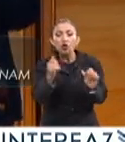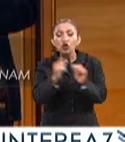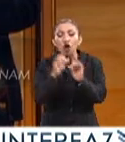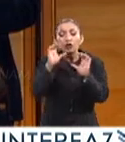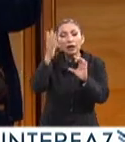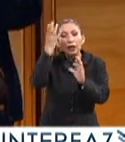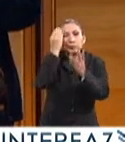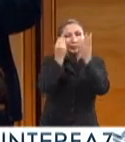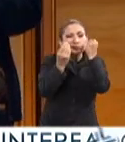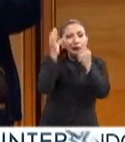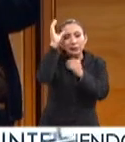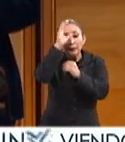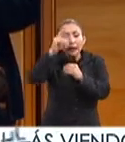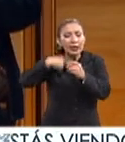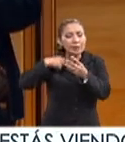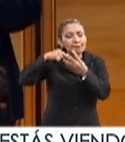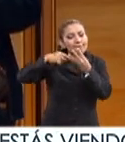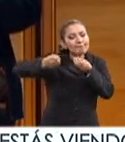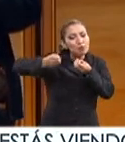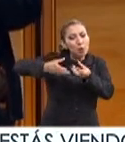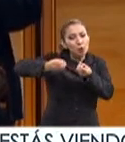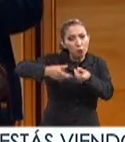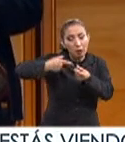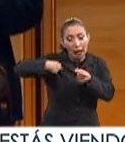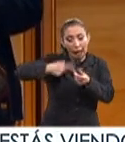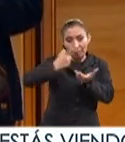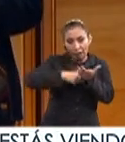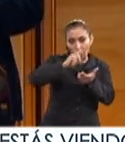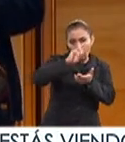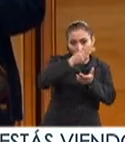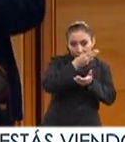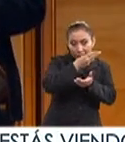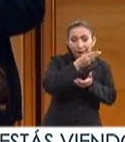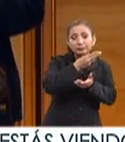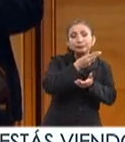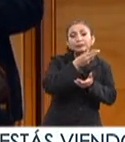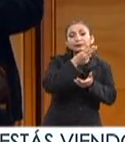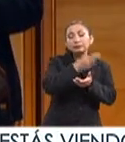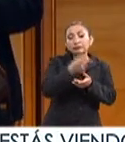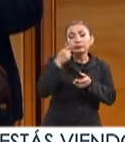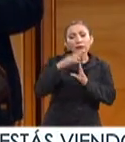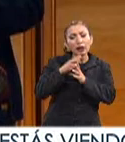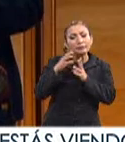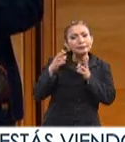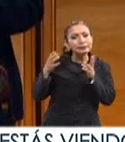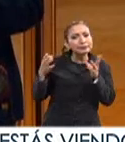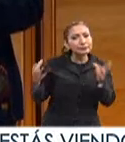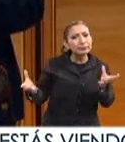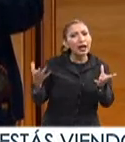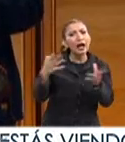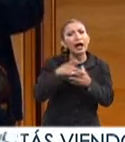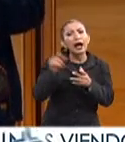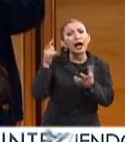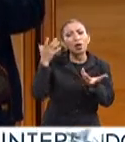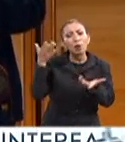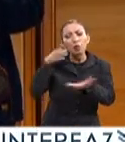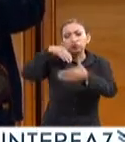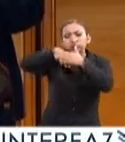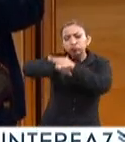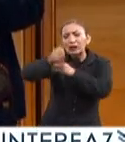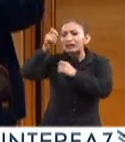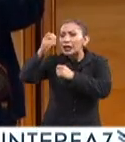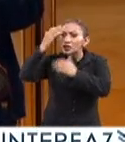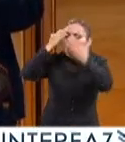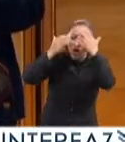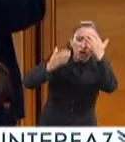formación científica y con los elementos que les podemos dar desde la universidad y con una gran inserción en